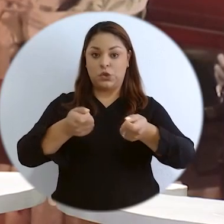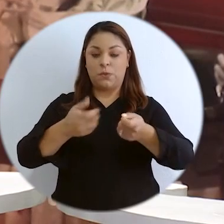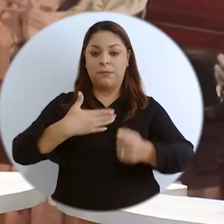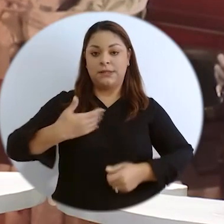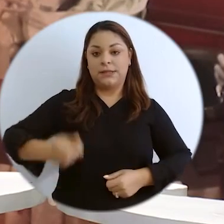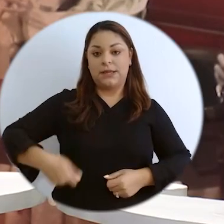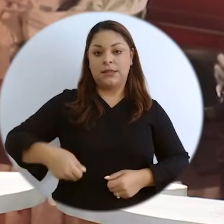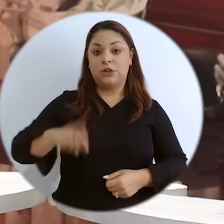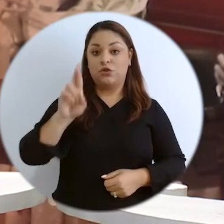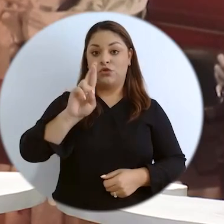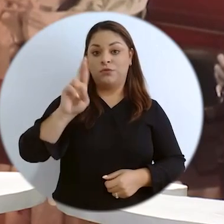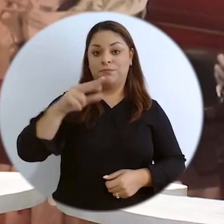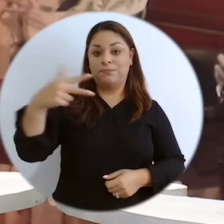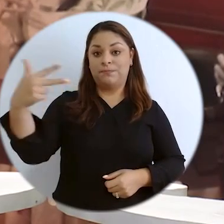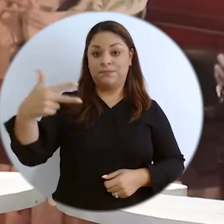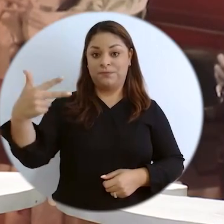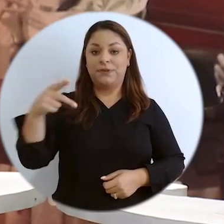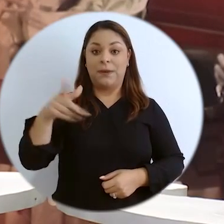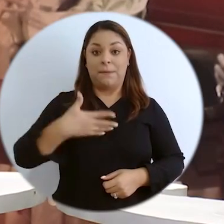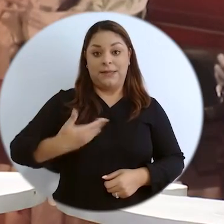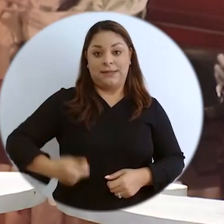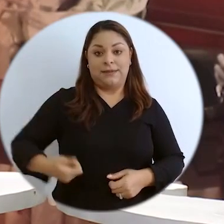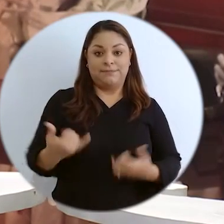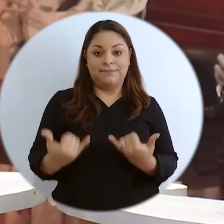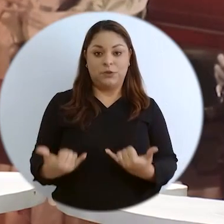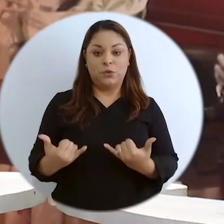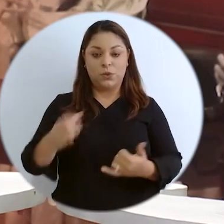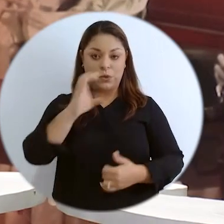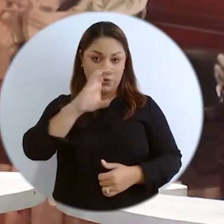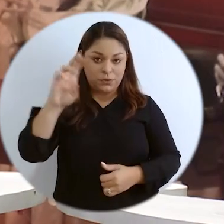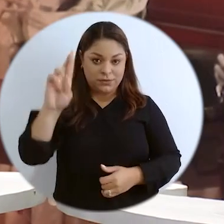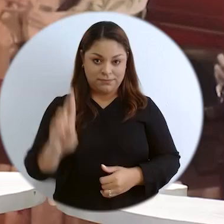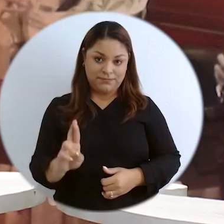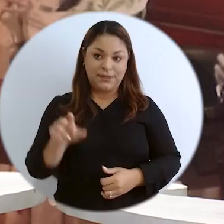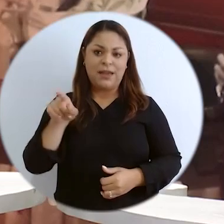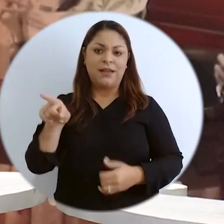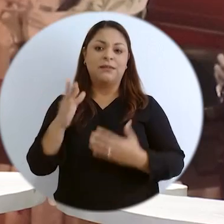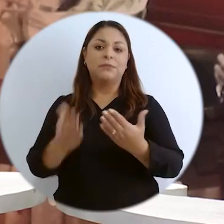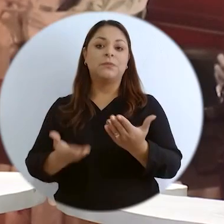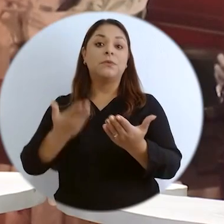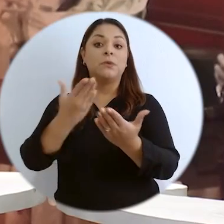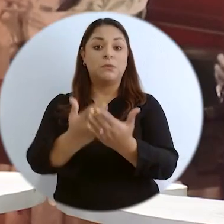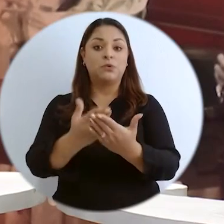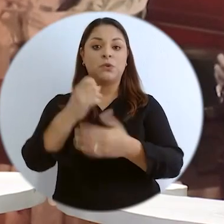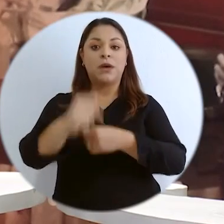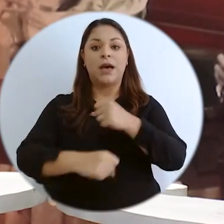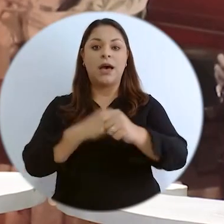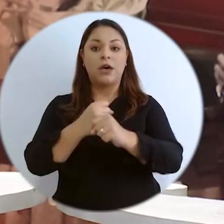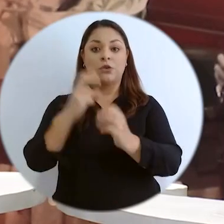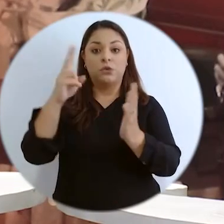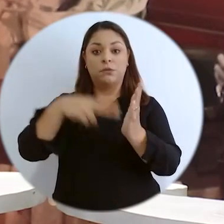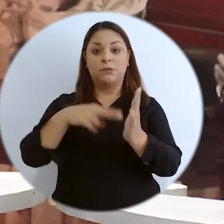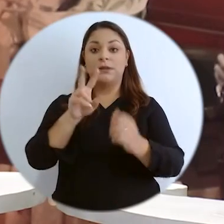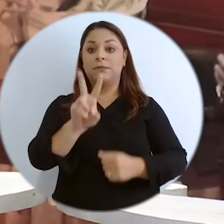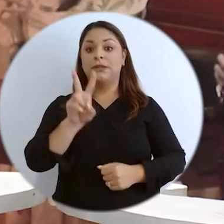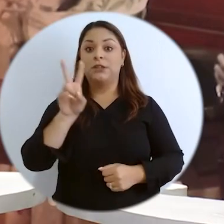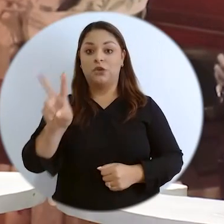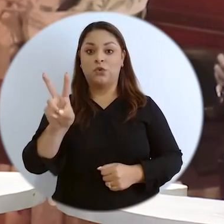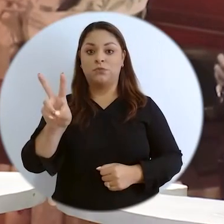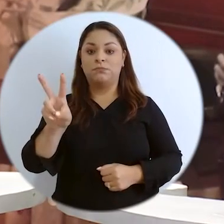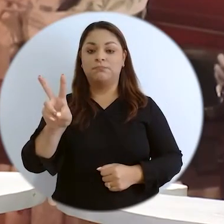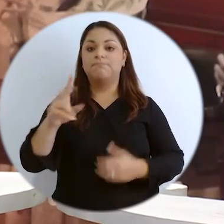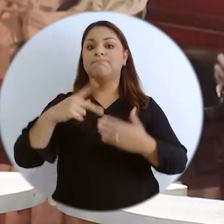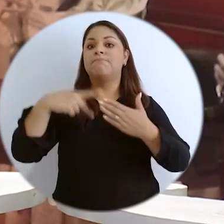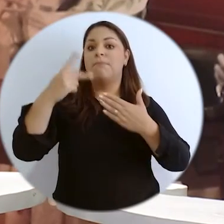de Rodrigo Chávez Robles, presidente de la República, quien propuso en el 2022 un plan